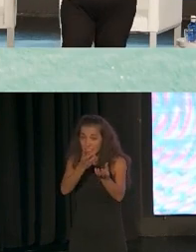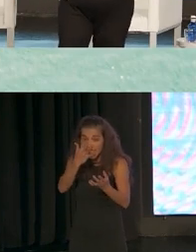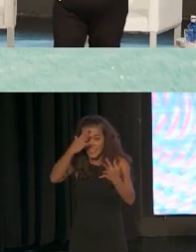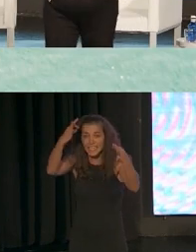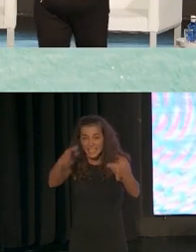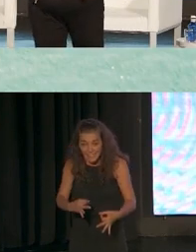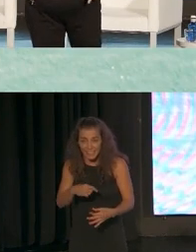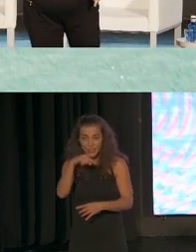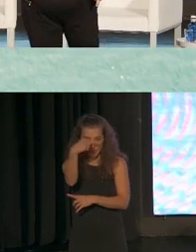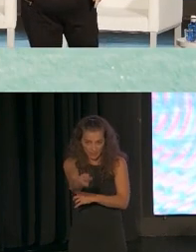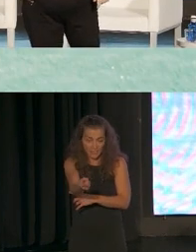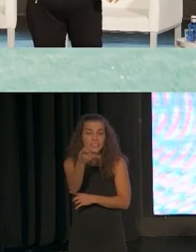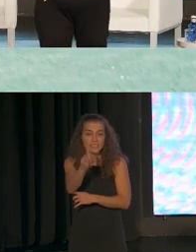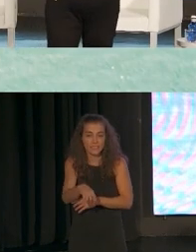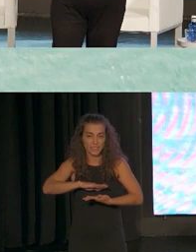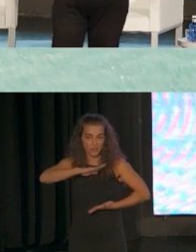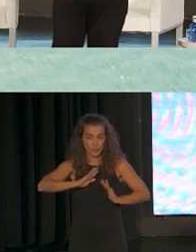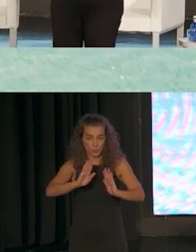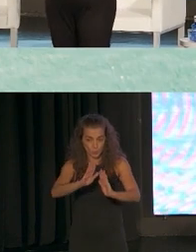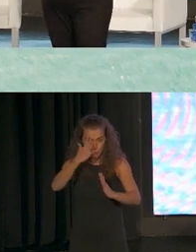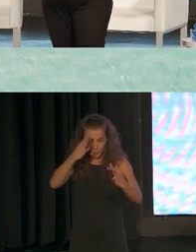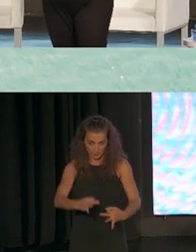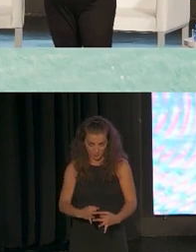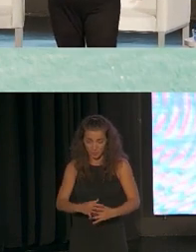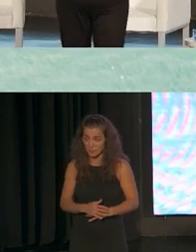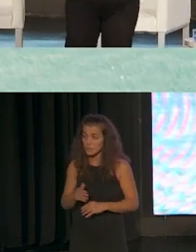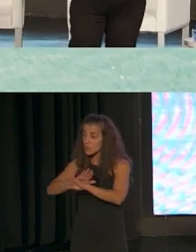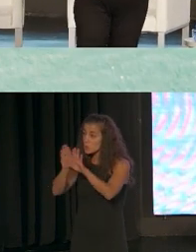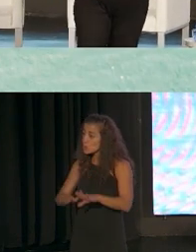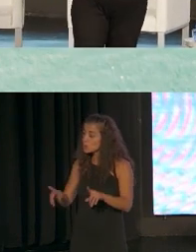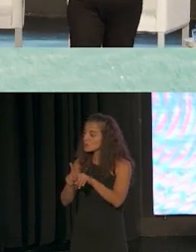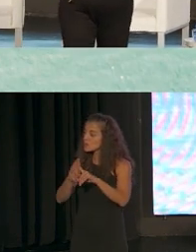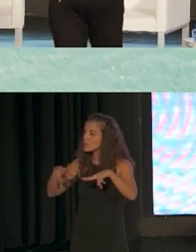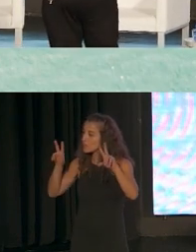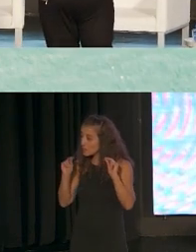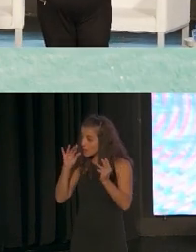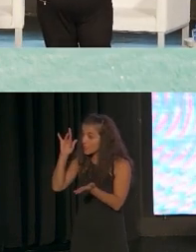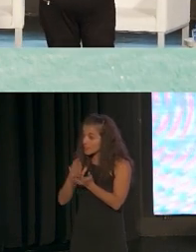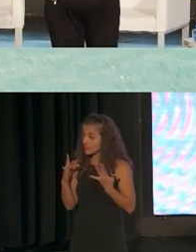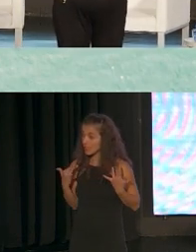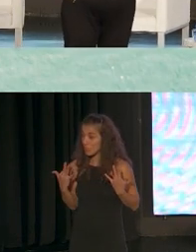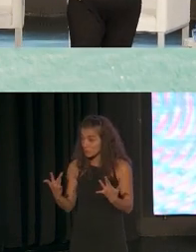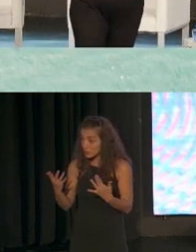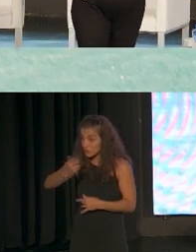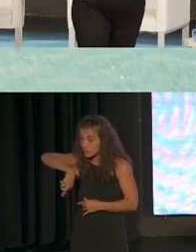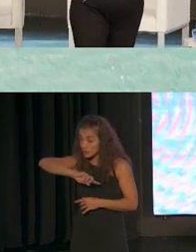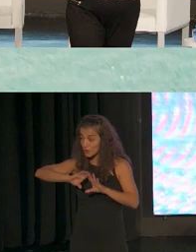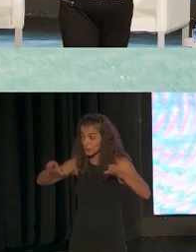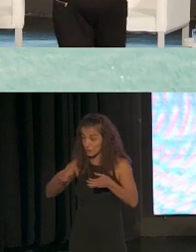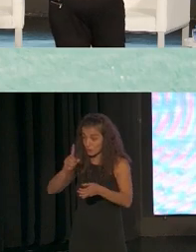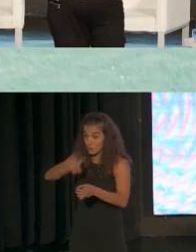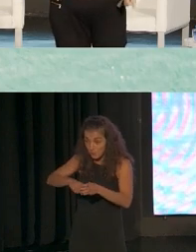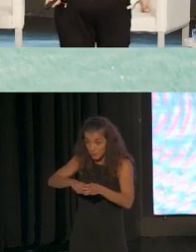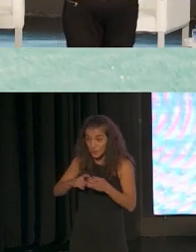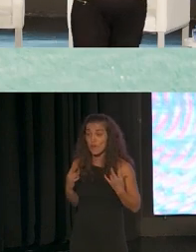tus capacidades Y por último ya para terminar cuanto antes empecemos a estar en comunidad